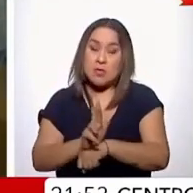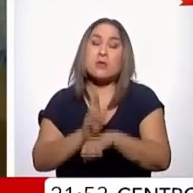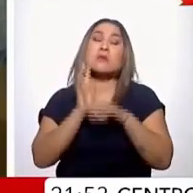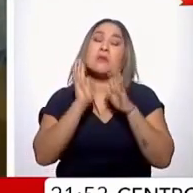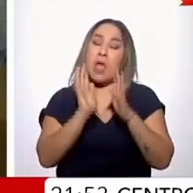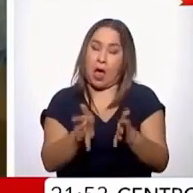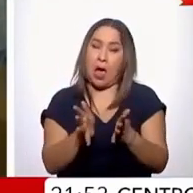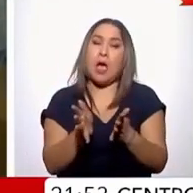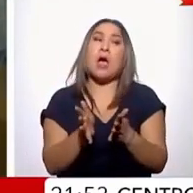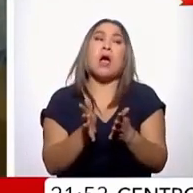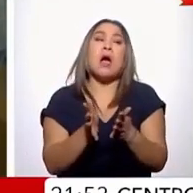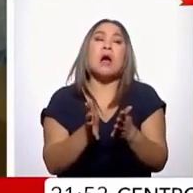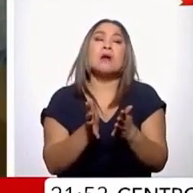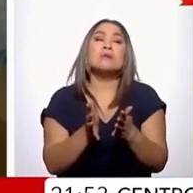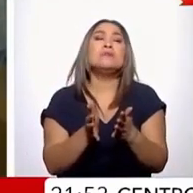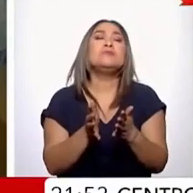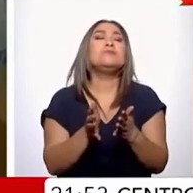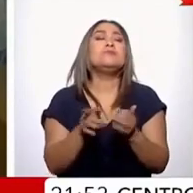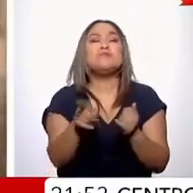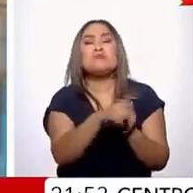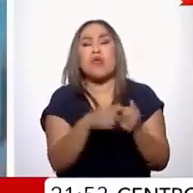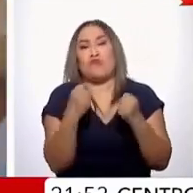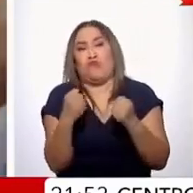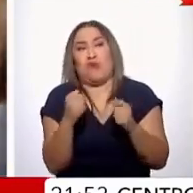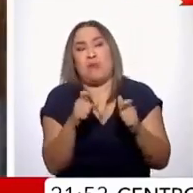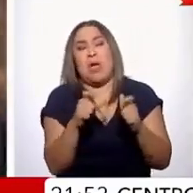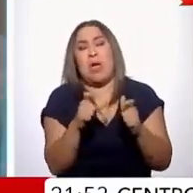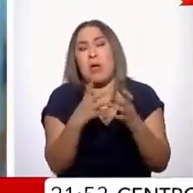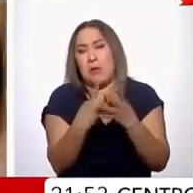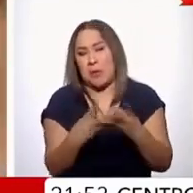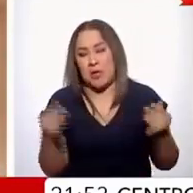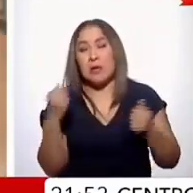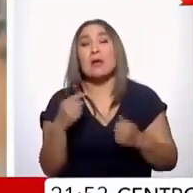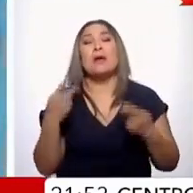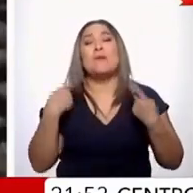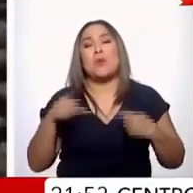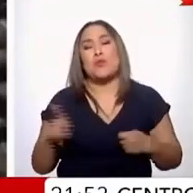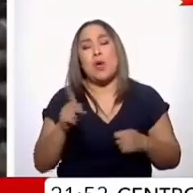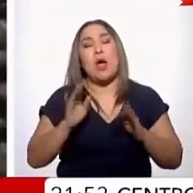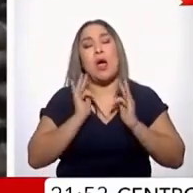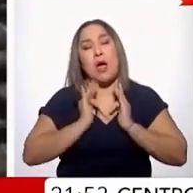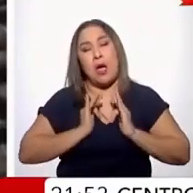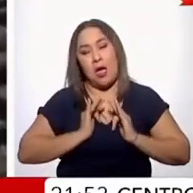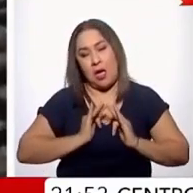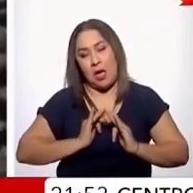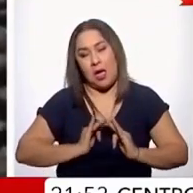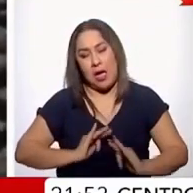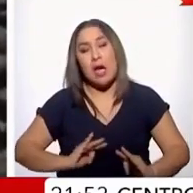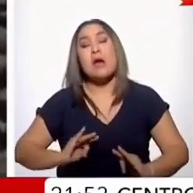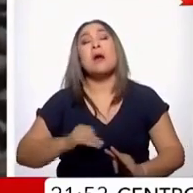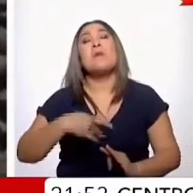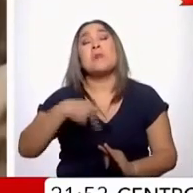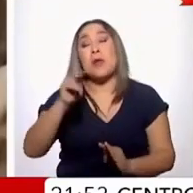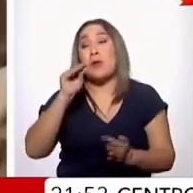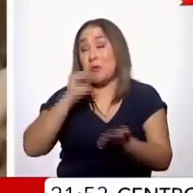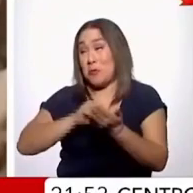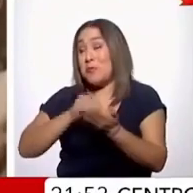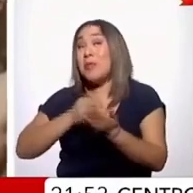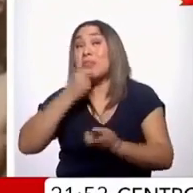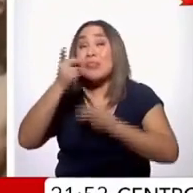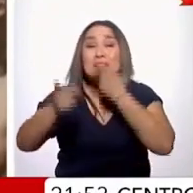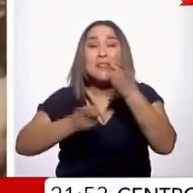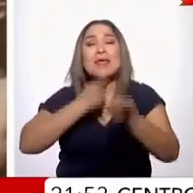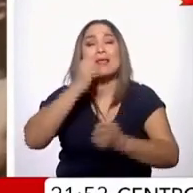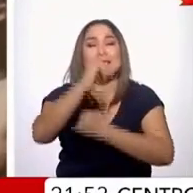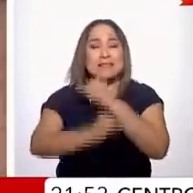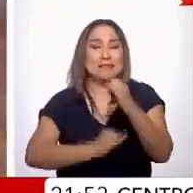recuperar grandes áreas territoriales el alivio social ha resultado repelente a los persistentes señalamientos de organismos